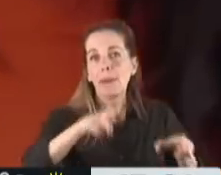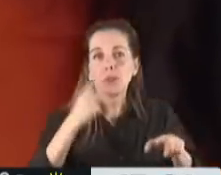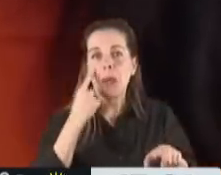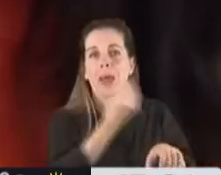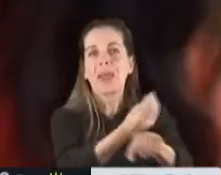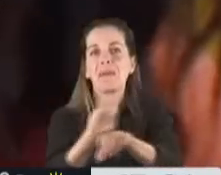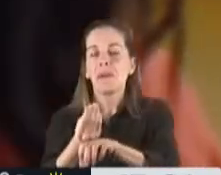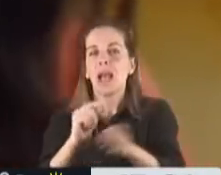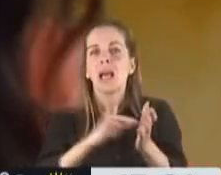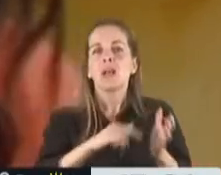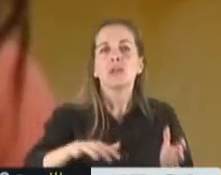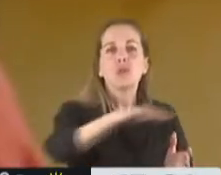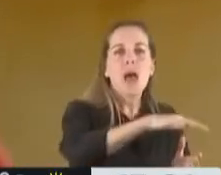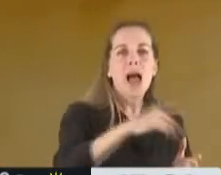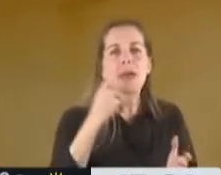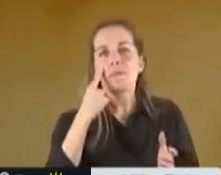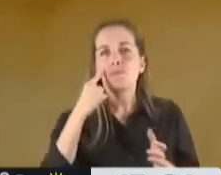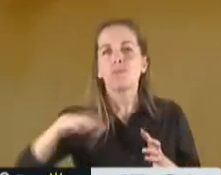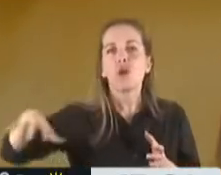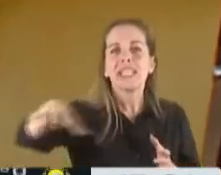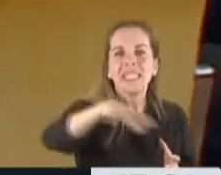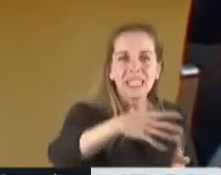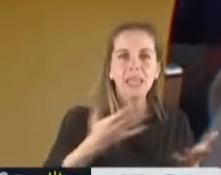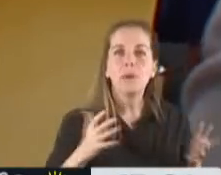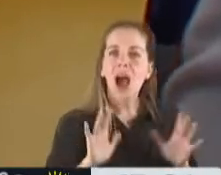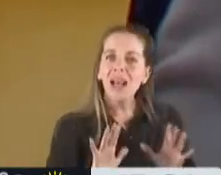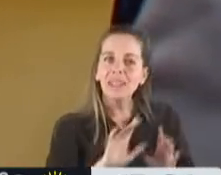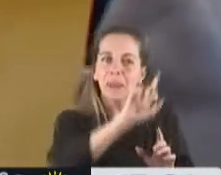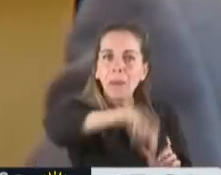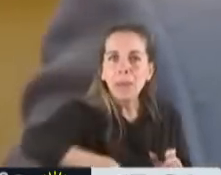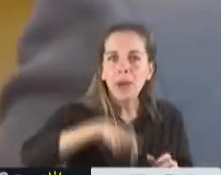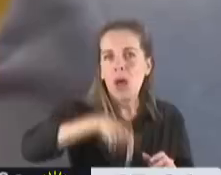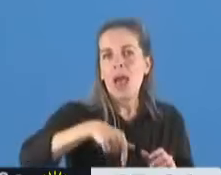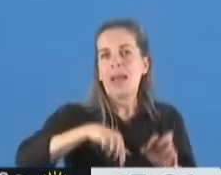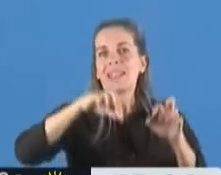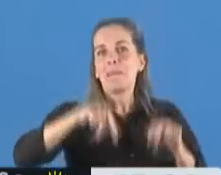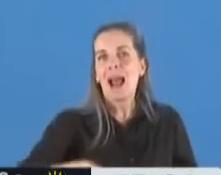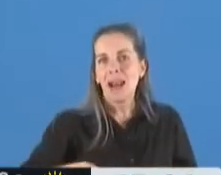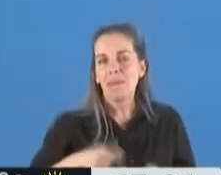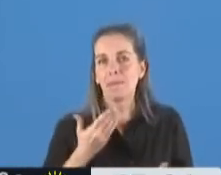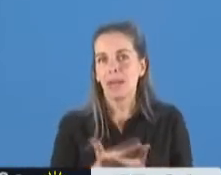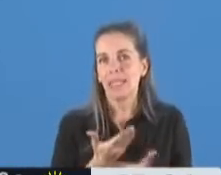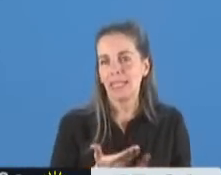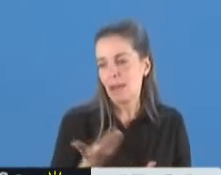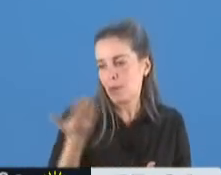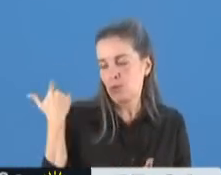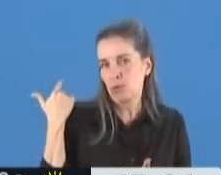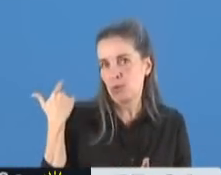municipios. Y así surgió este plan que presentamos en enero del